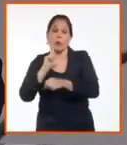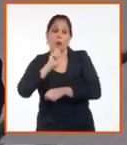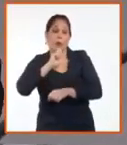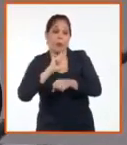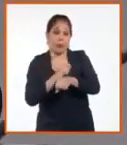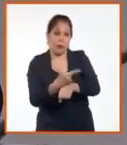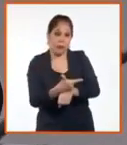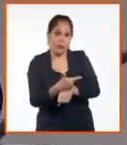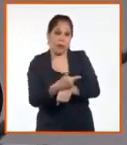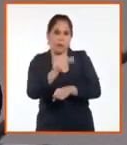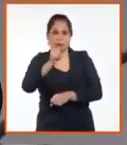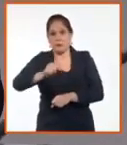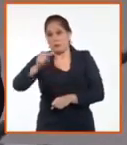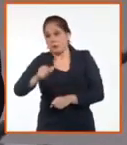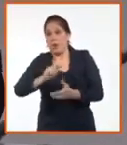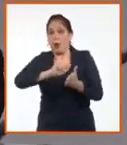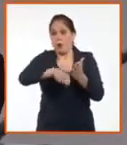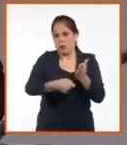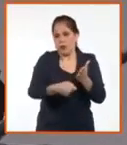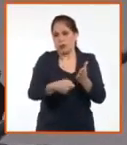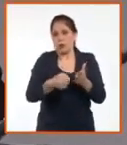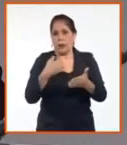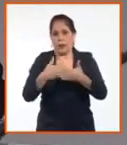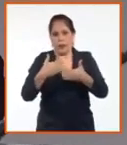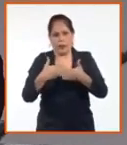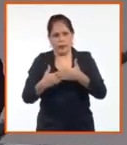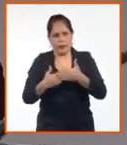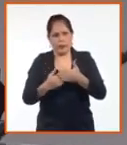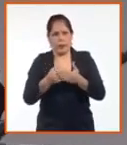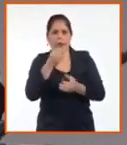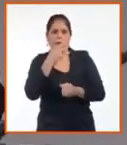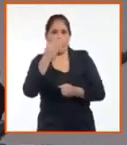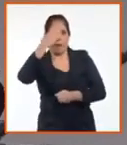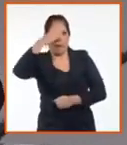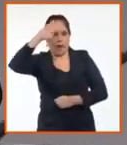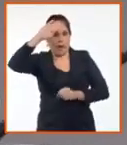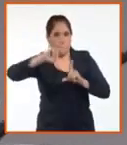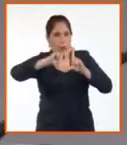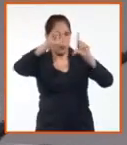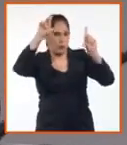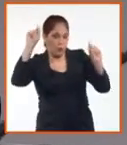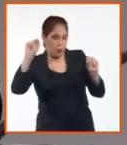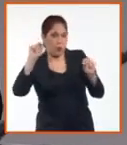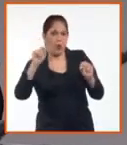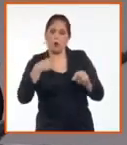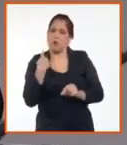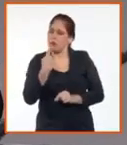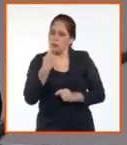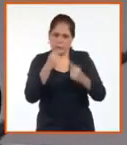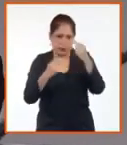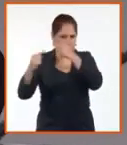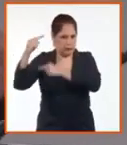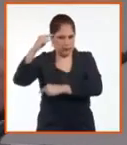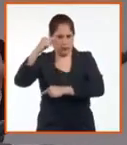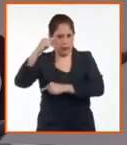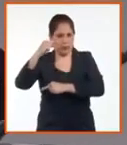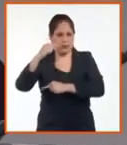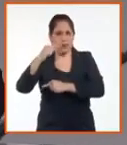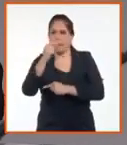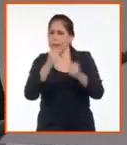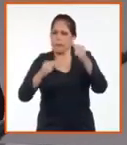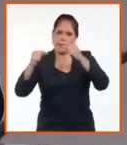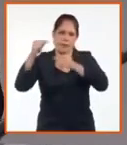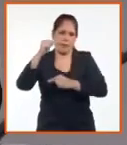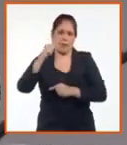lo nuestro no tenemos nuestra empresa fama cubas tenemos empresas importadoras para nuestra empresa forma google es la empresa fundamental que